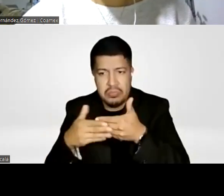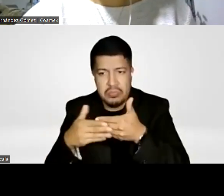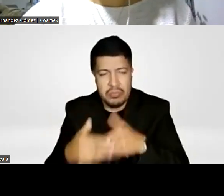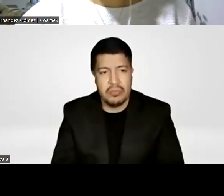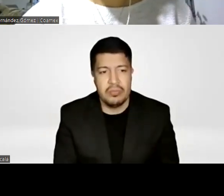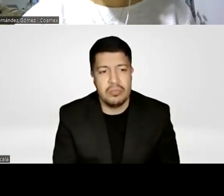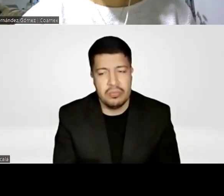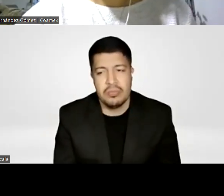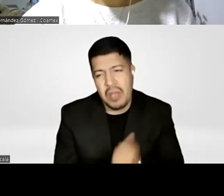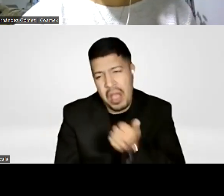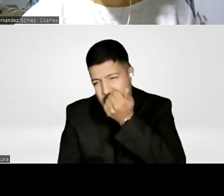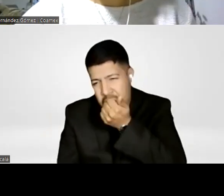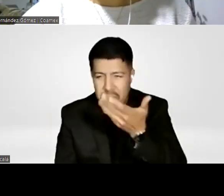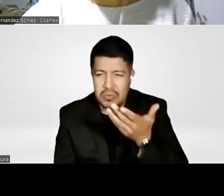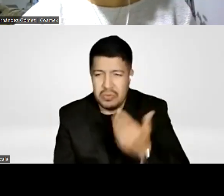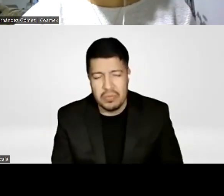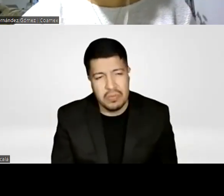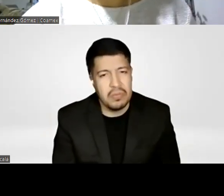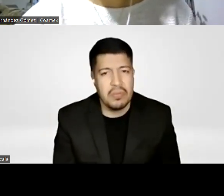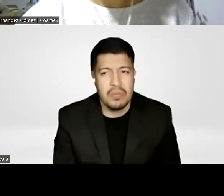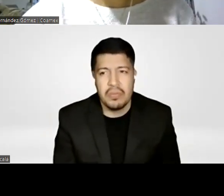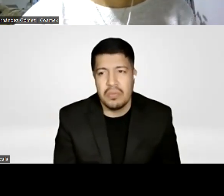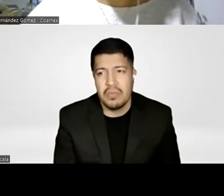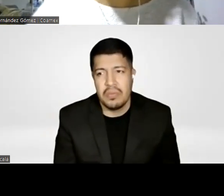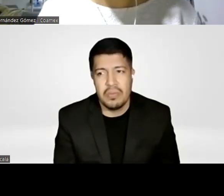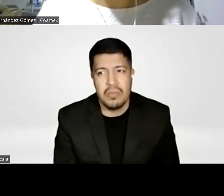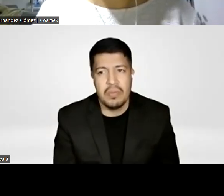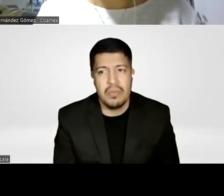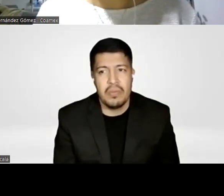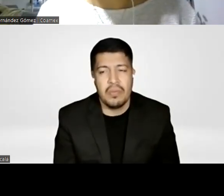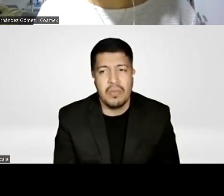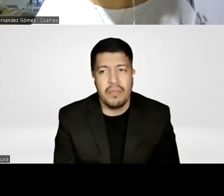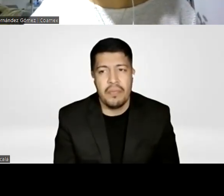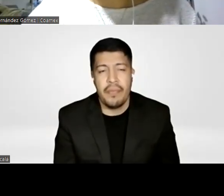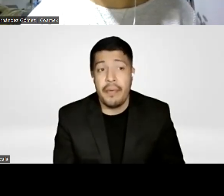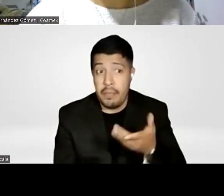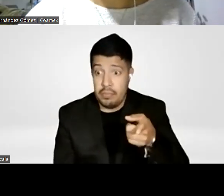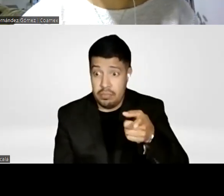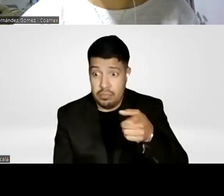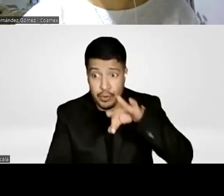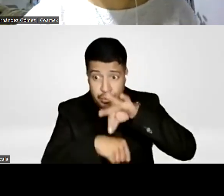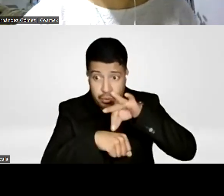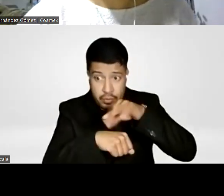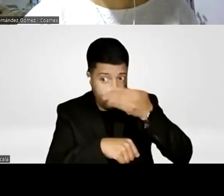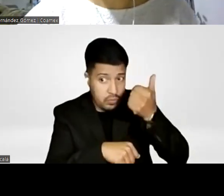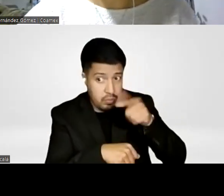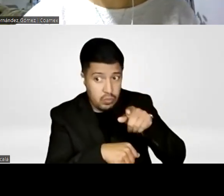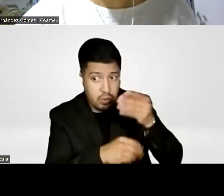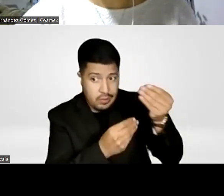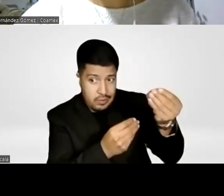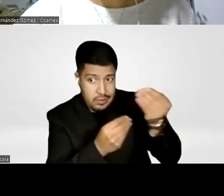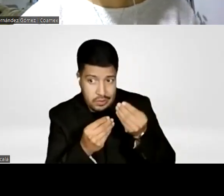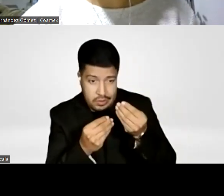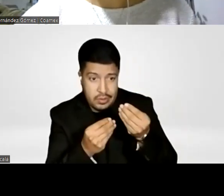a Ujú. sus alumnos. Sí, está muy bien. Incluso no sé, doctora, si pudiera dejar sus datos aquí en el